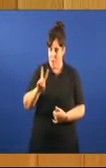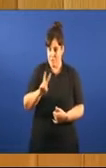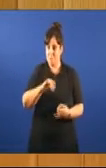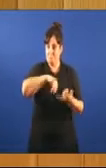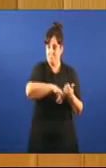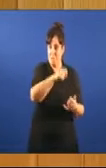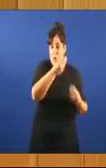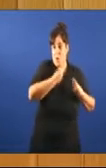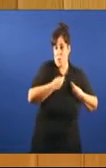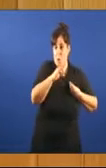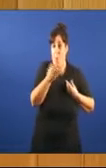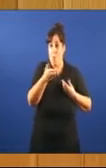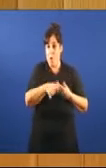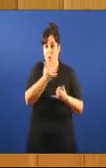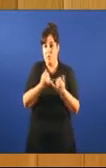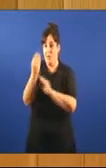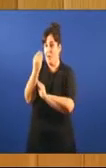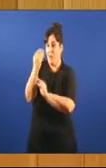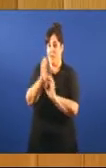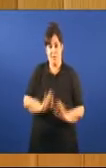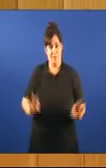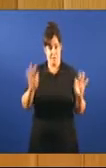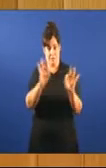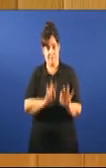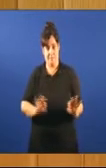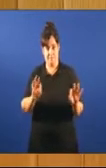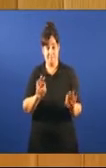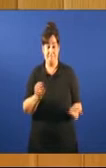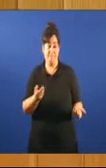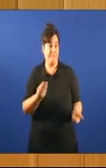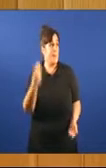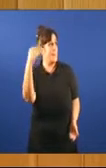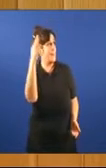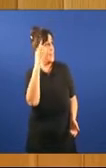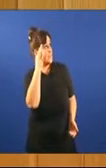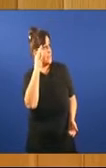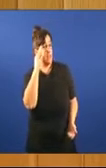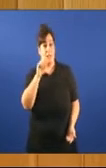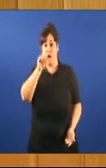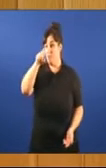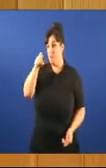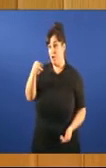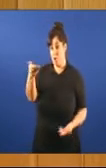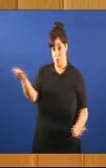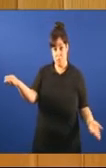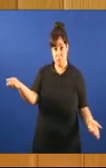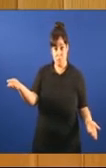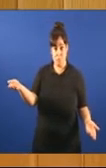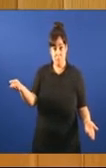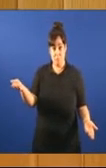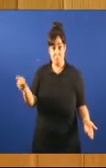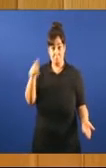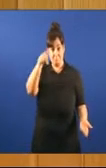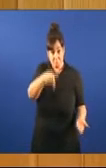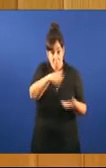que ninguén consolará. Señora Presidenta, señor Feijóo, con este